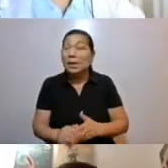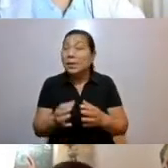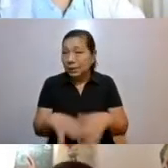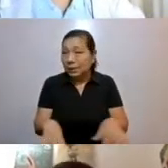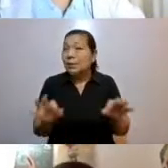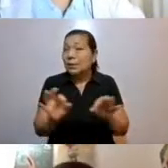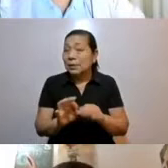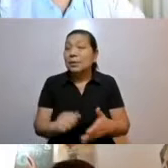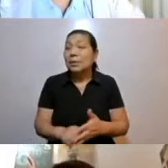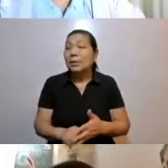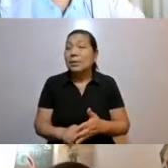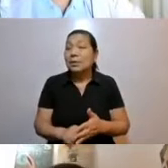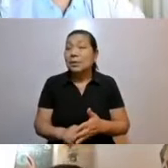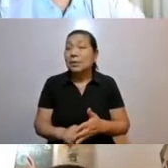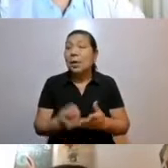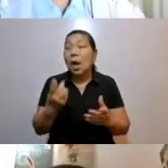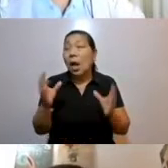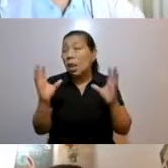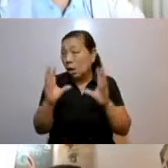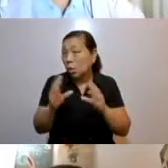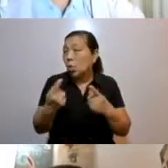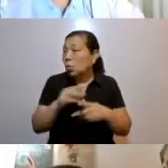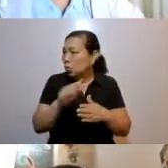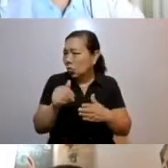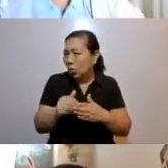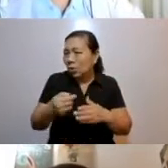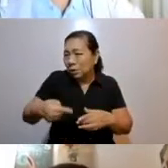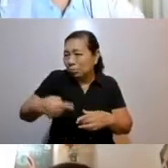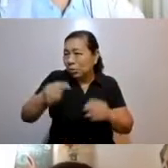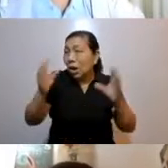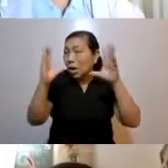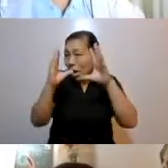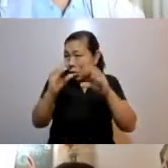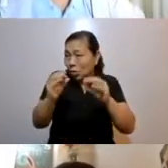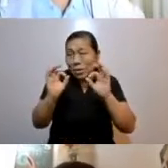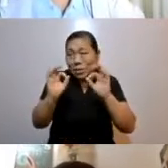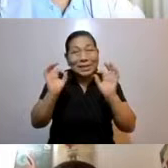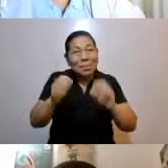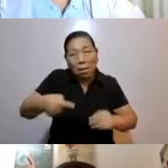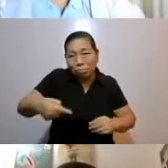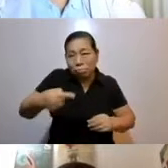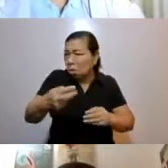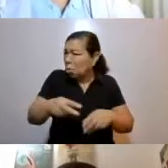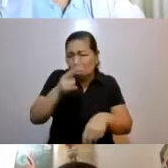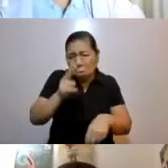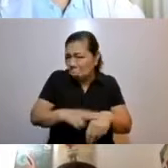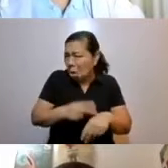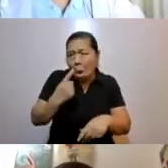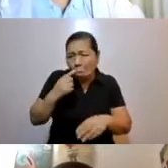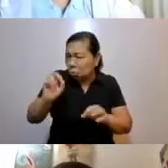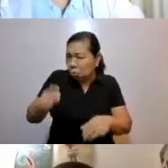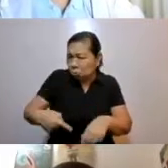importante es las erecciones nocturnas. Todos tenemos erecciones nocturnas porque la erección nocturna es normal, son